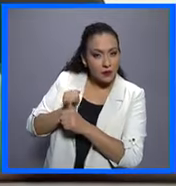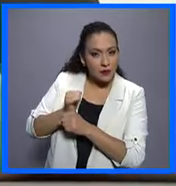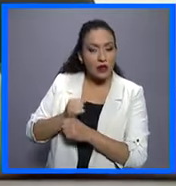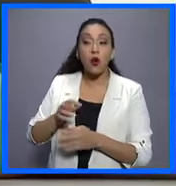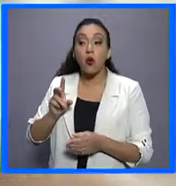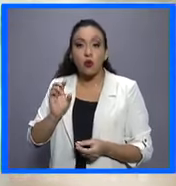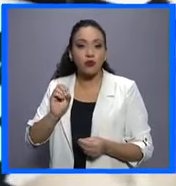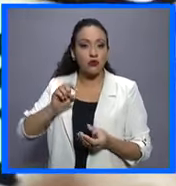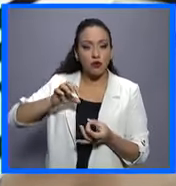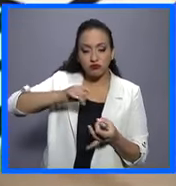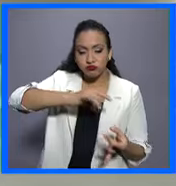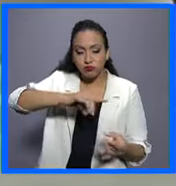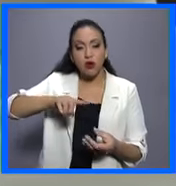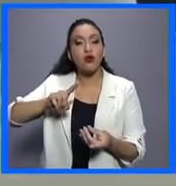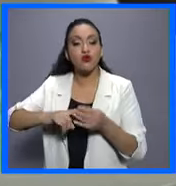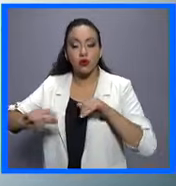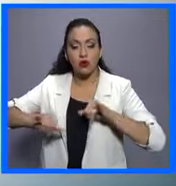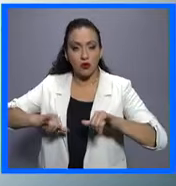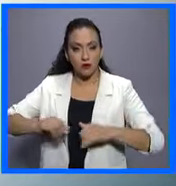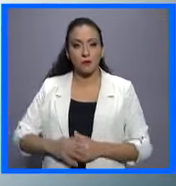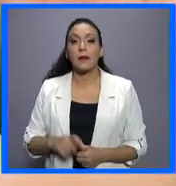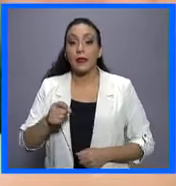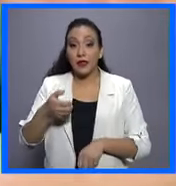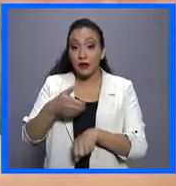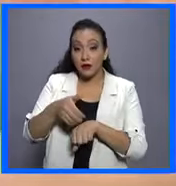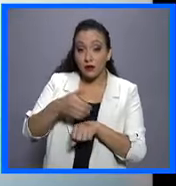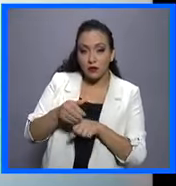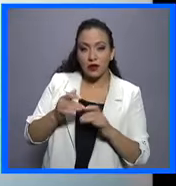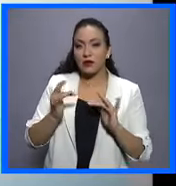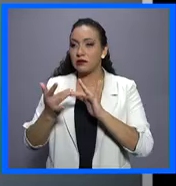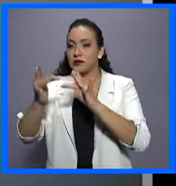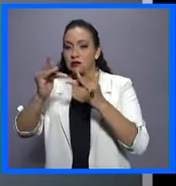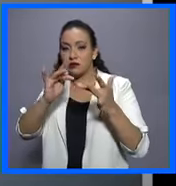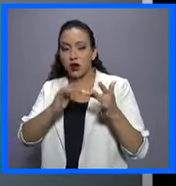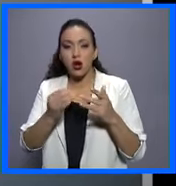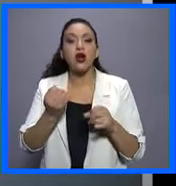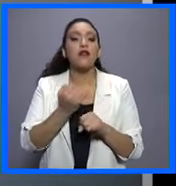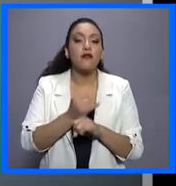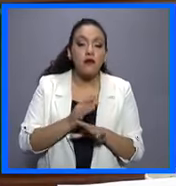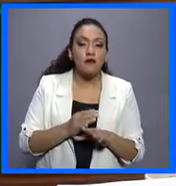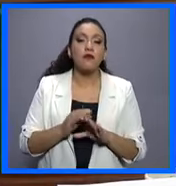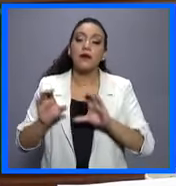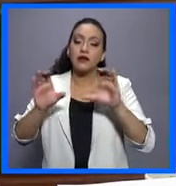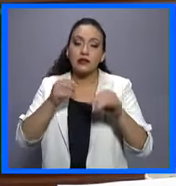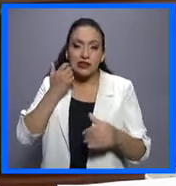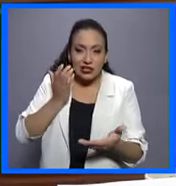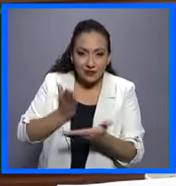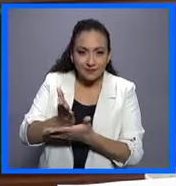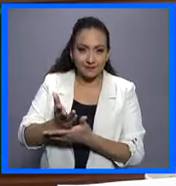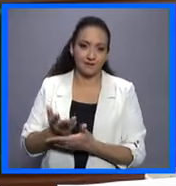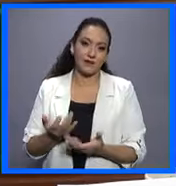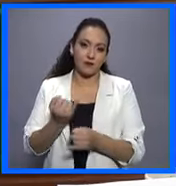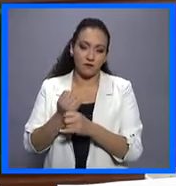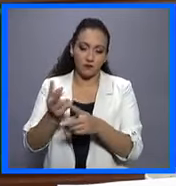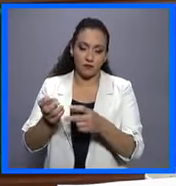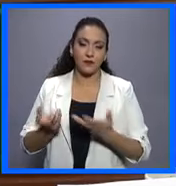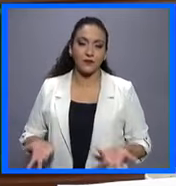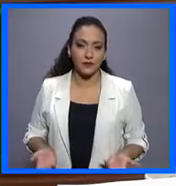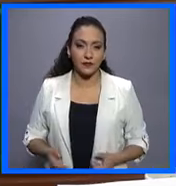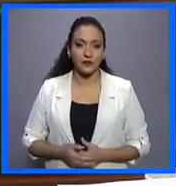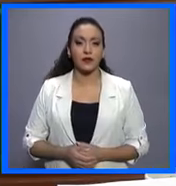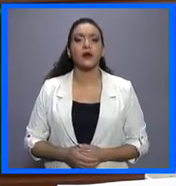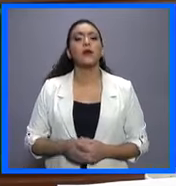real, así como la conservación inmediata de datos en redes o equipos informáticos. Únicamente la persona titular